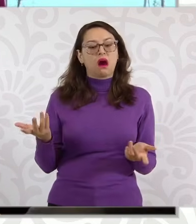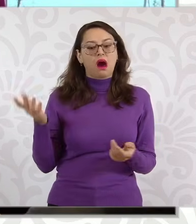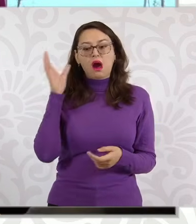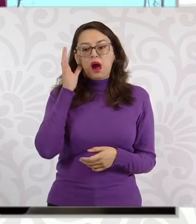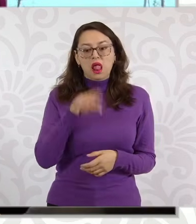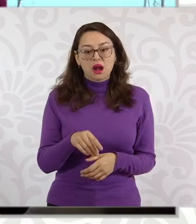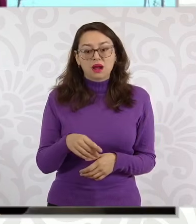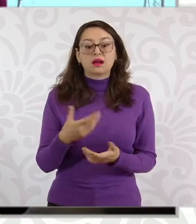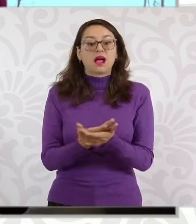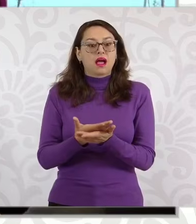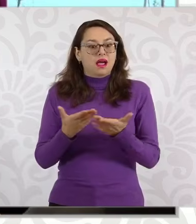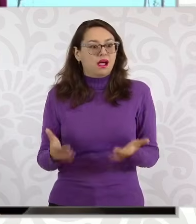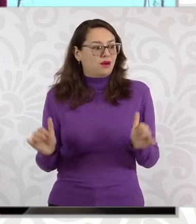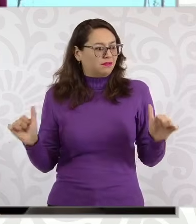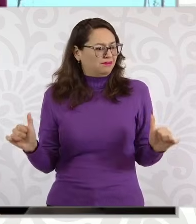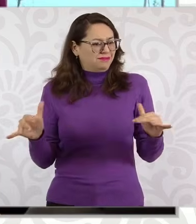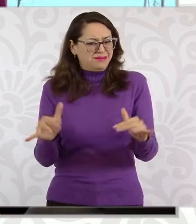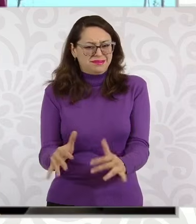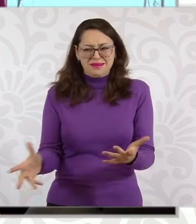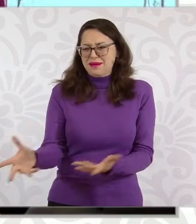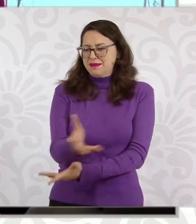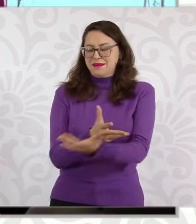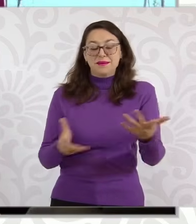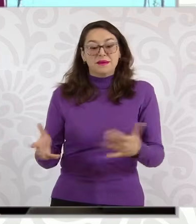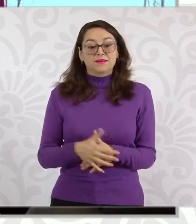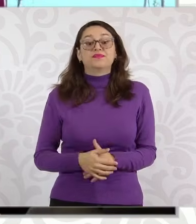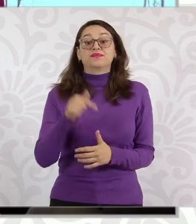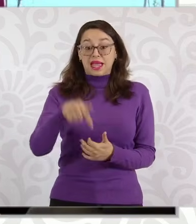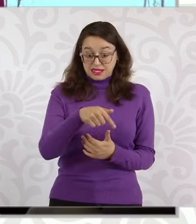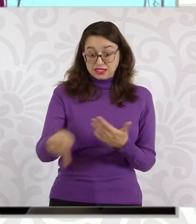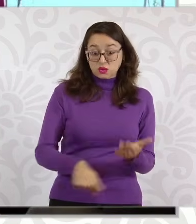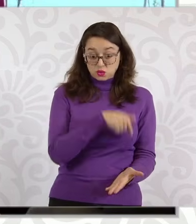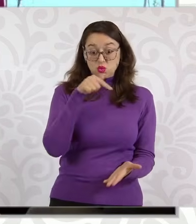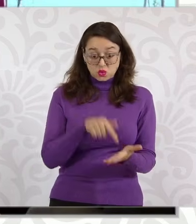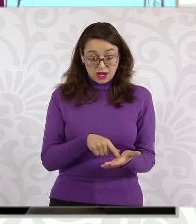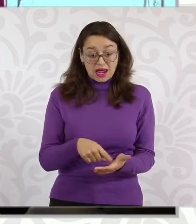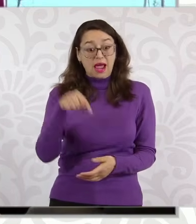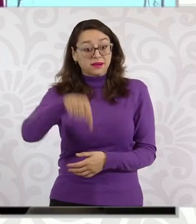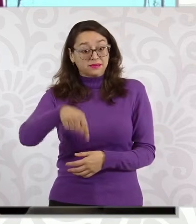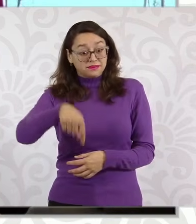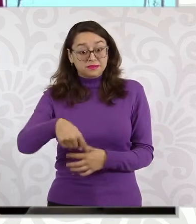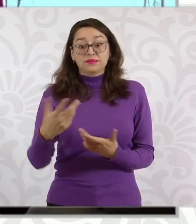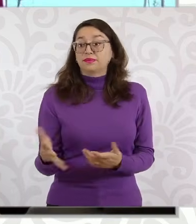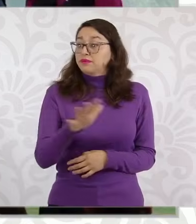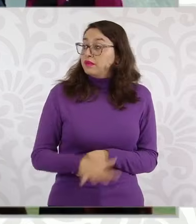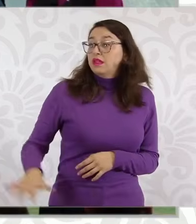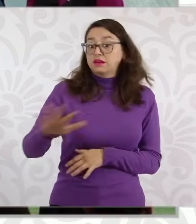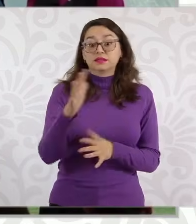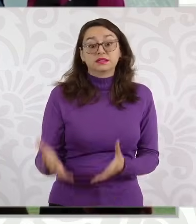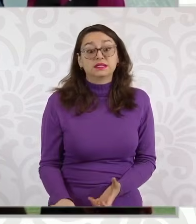encuentro que ya es el favorito de nuestra gente. Y es aquí, justamente, en este sitio rescatado para el